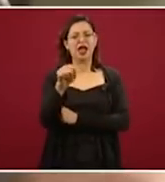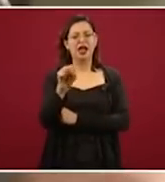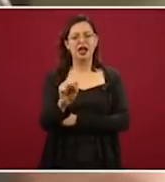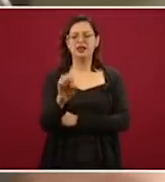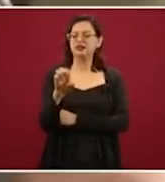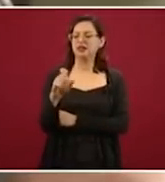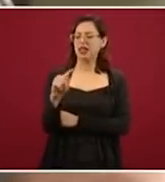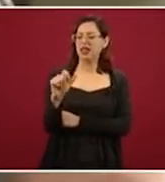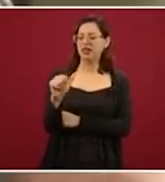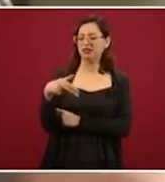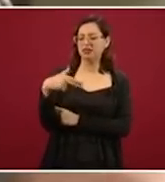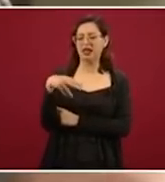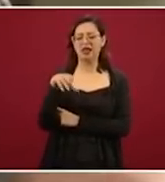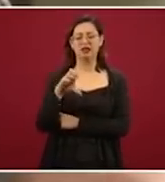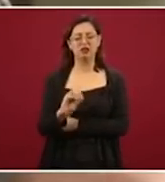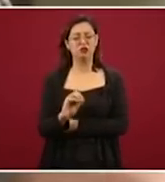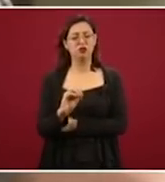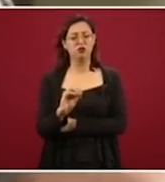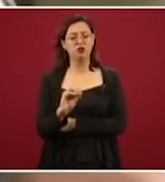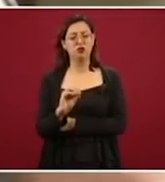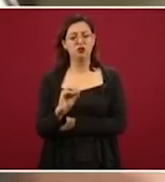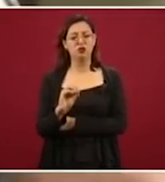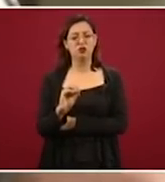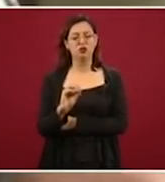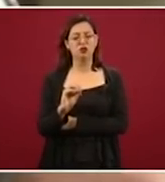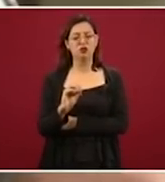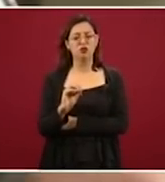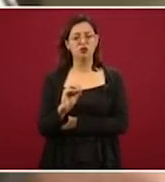un precio